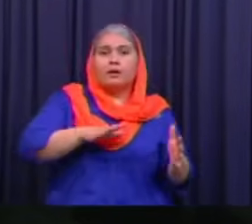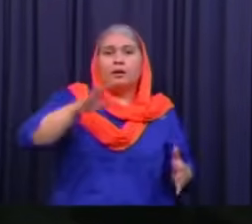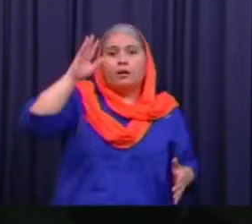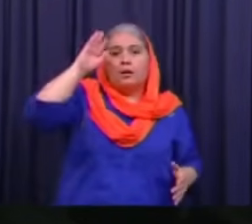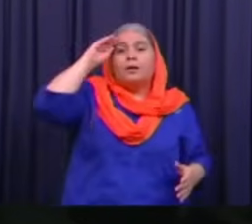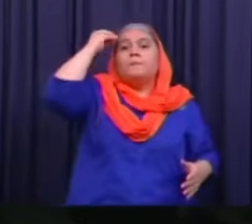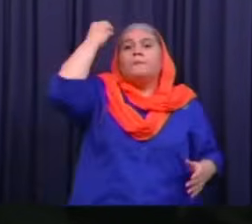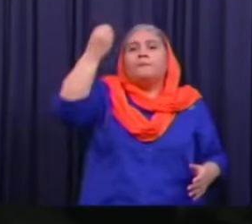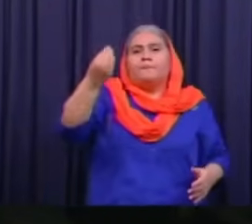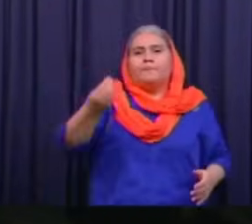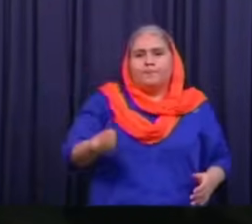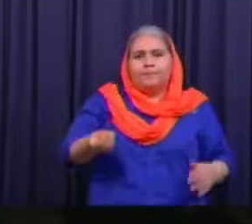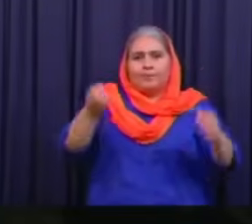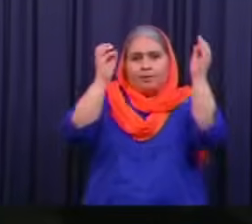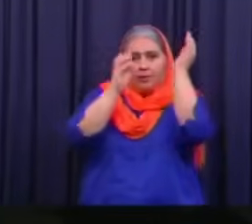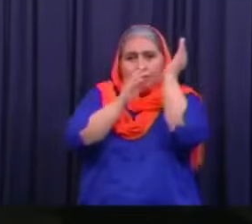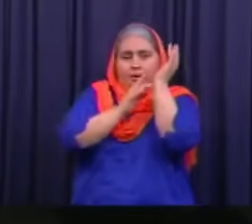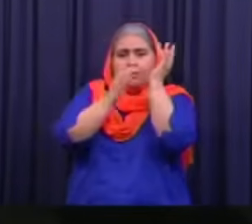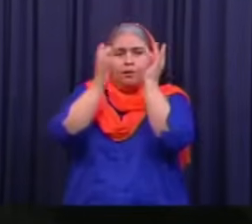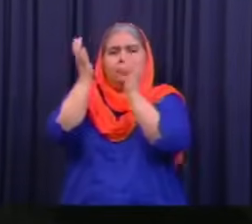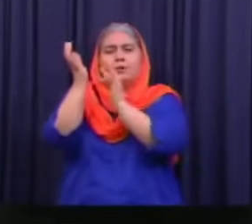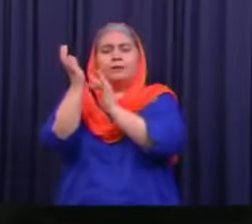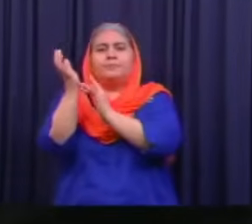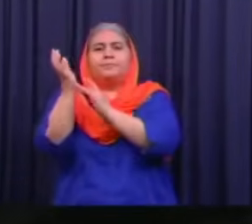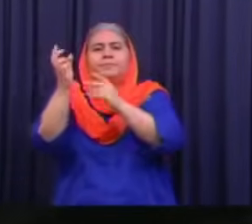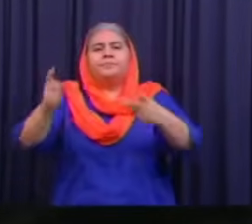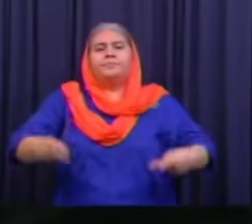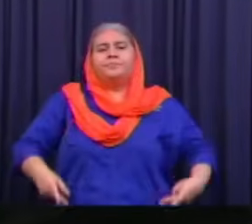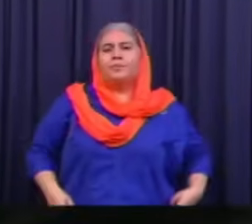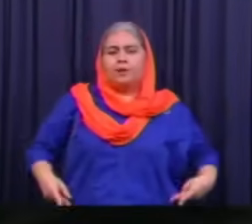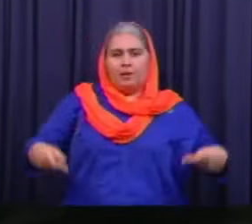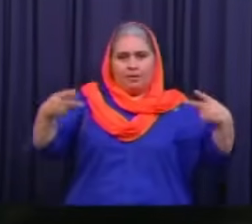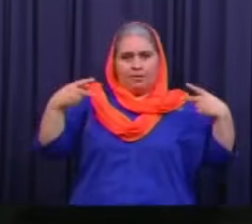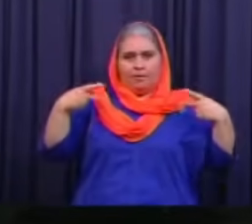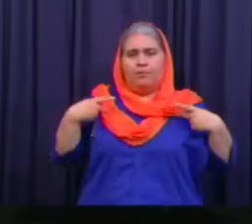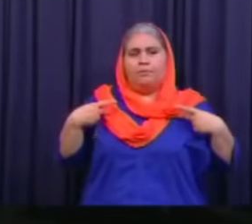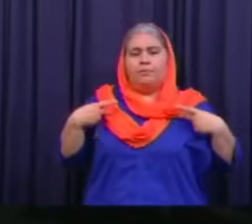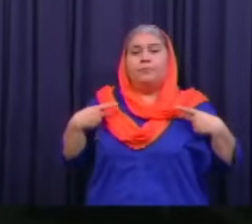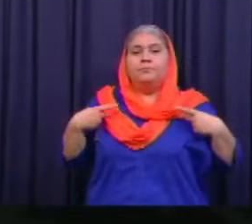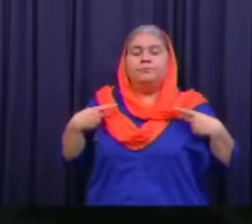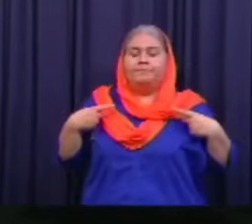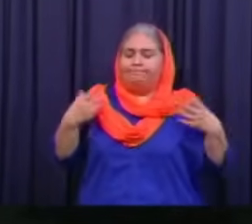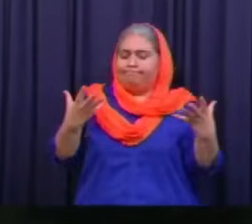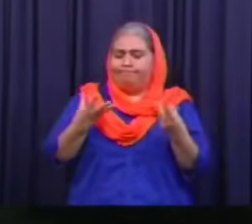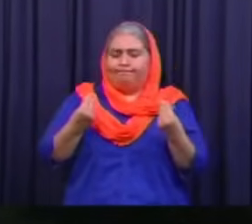vive no temo el